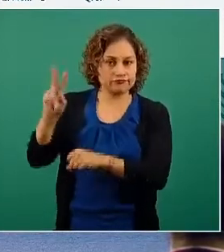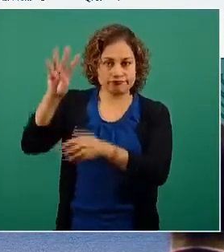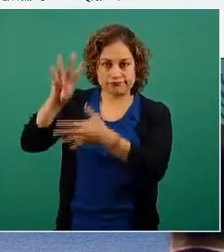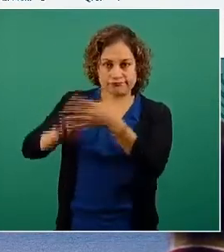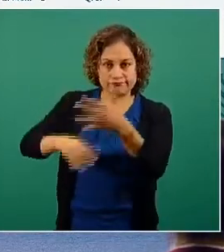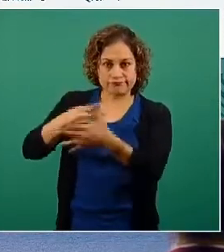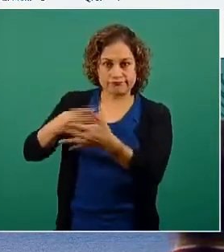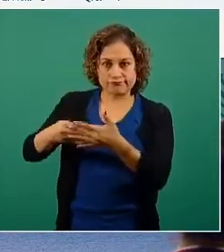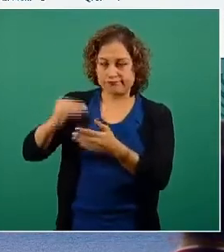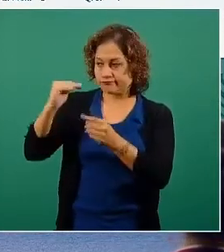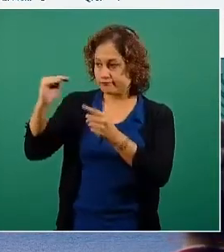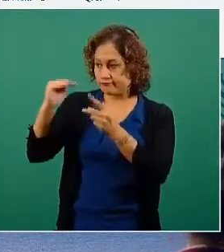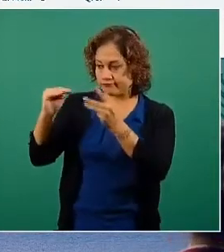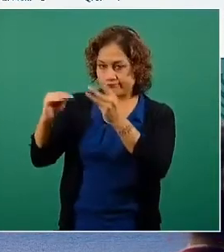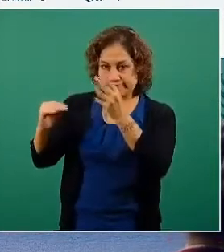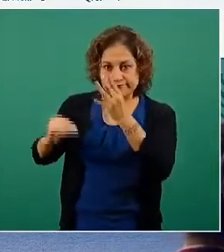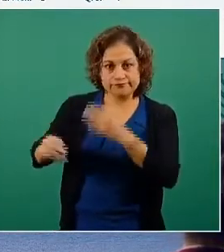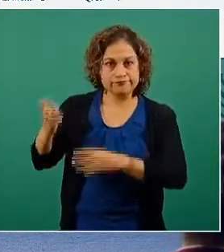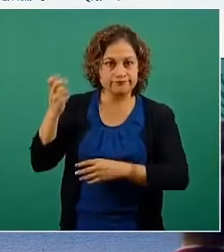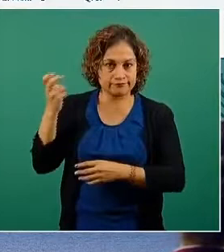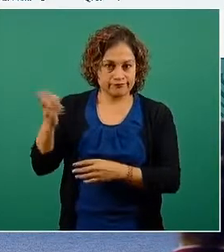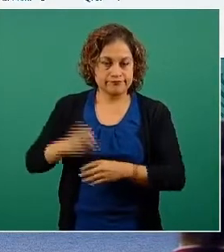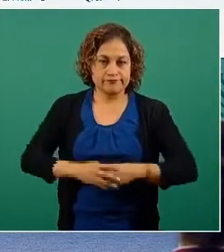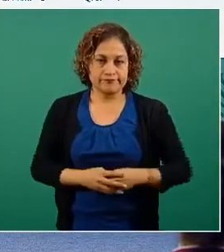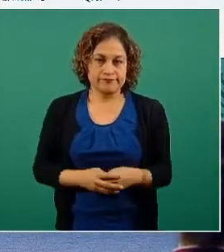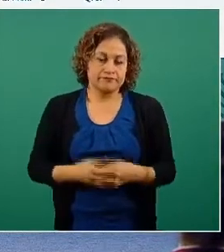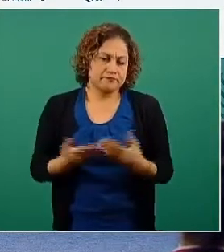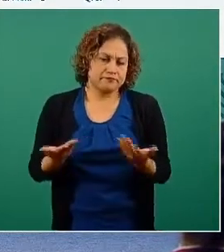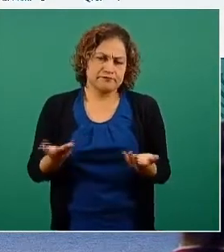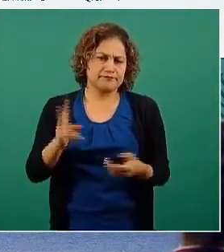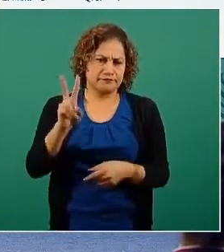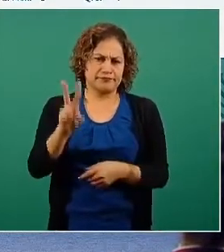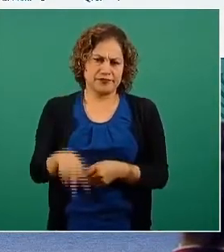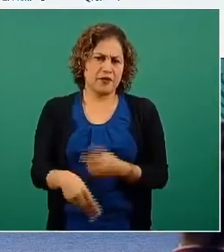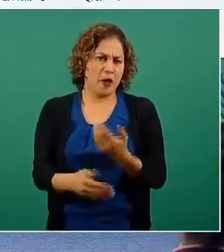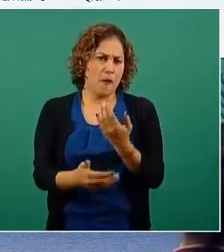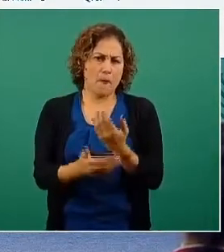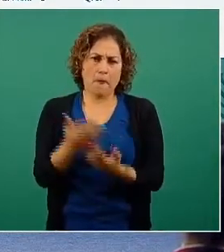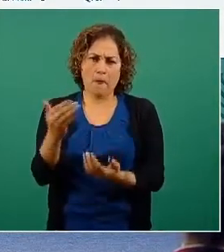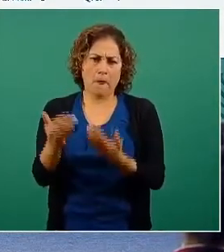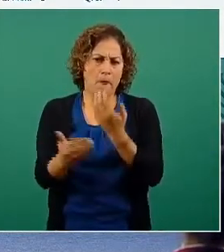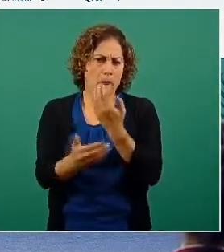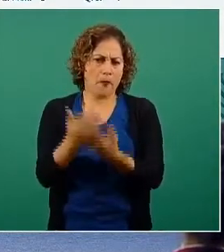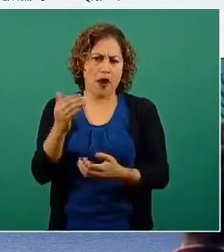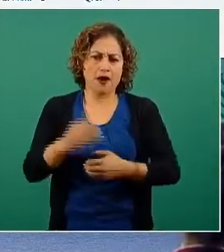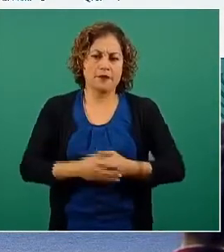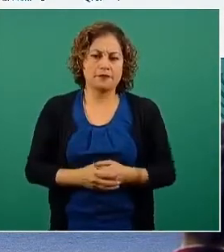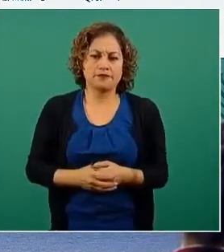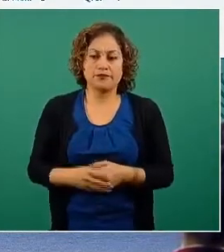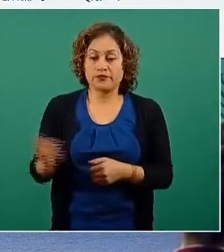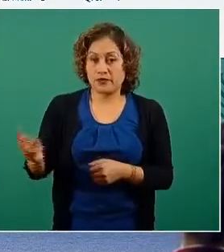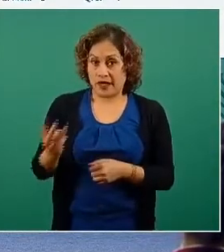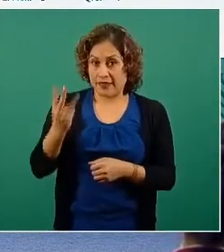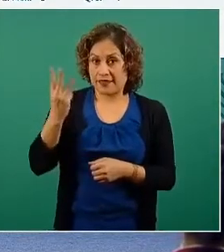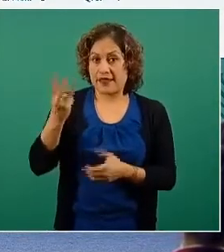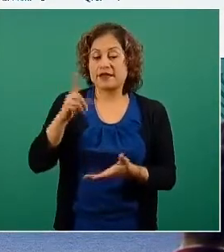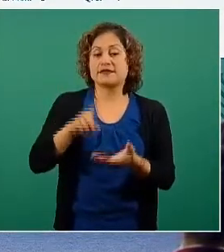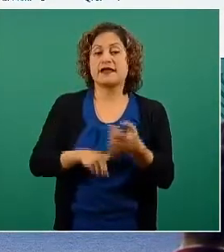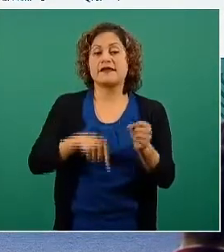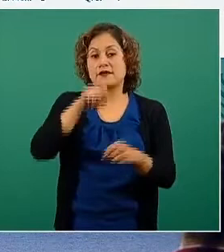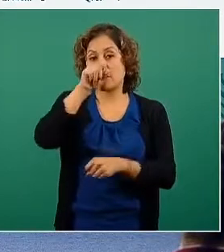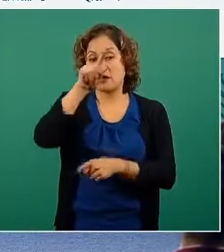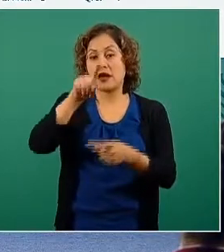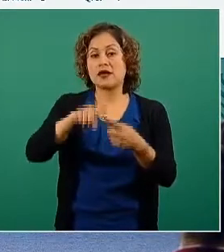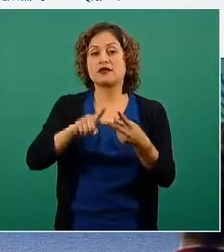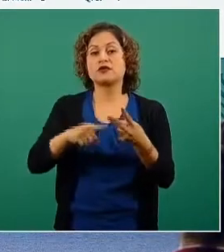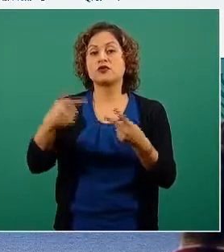federativa. Se dan cuenta que son mínimas al momento de distribuirlas por estado. 3 particularmente se presentaron en el estado de Jalisco, 7 en